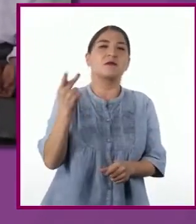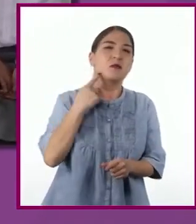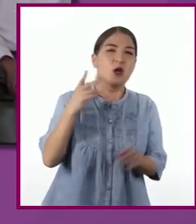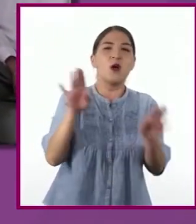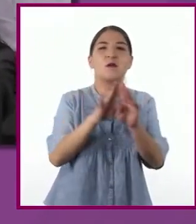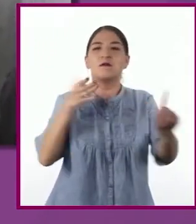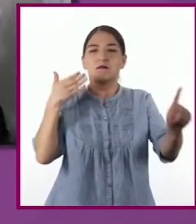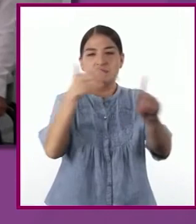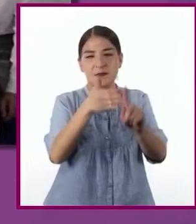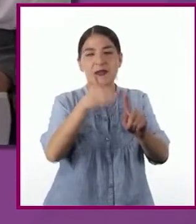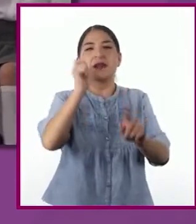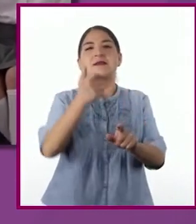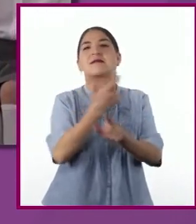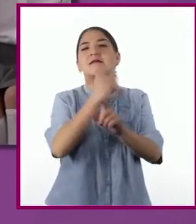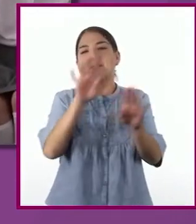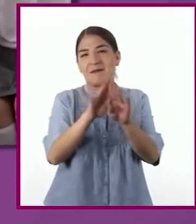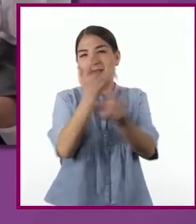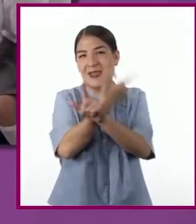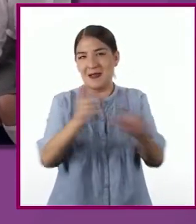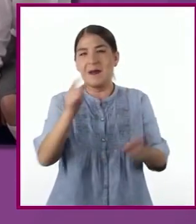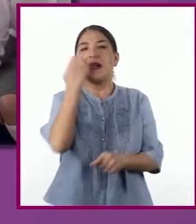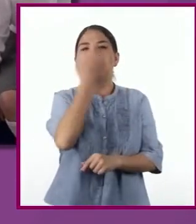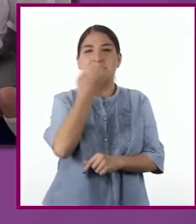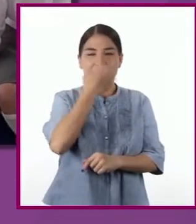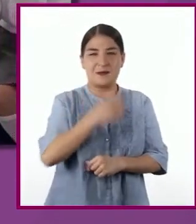objetivo, la libertad de nuestra escuela.